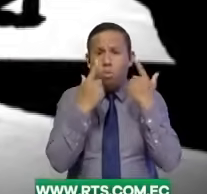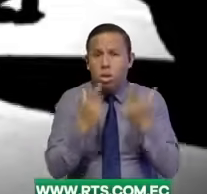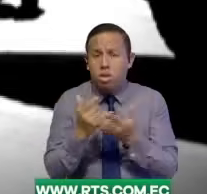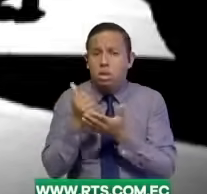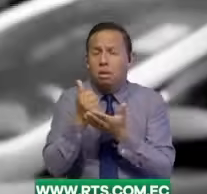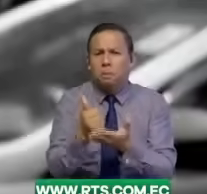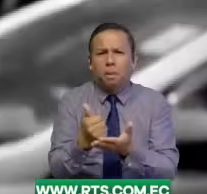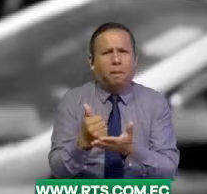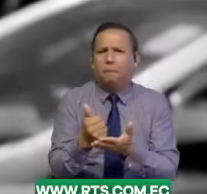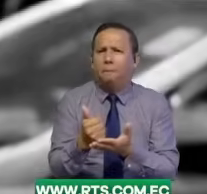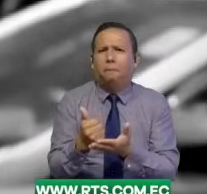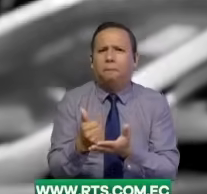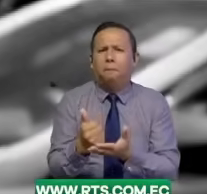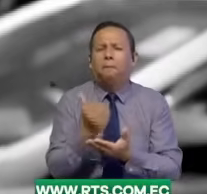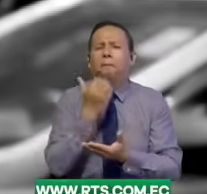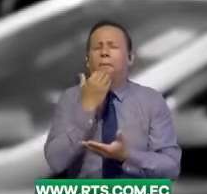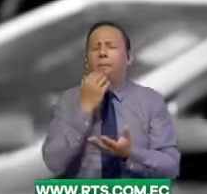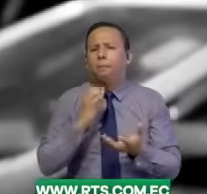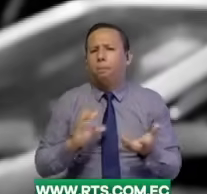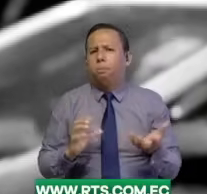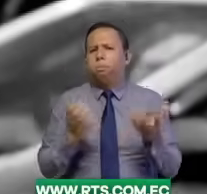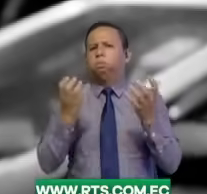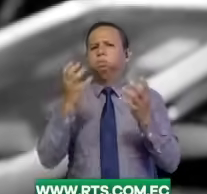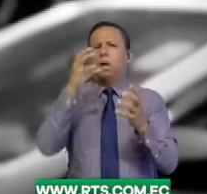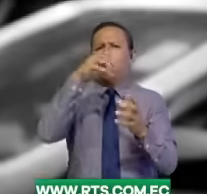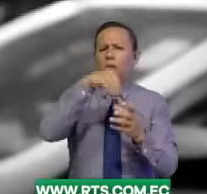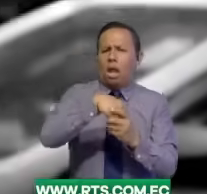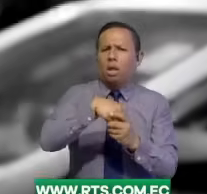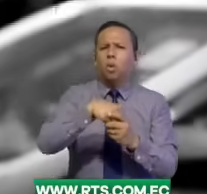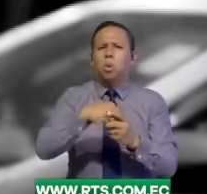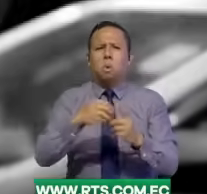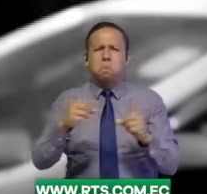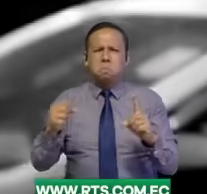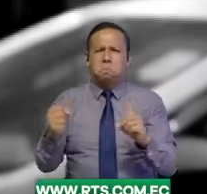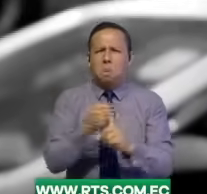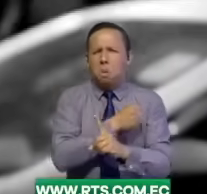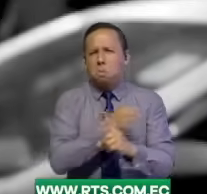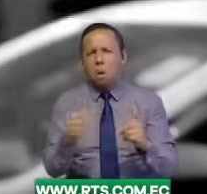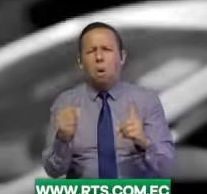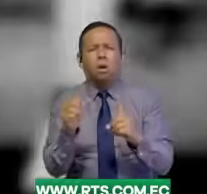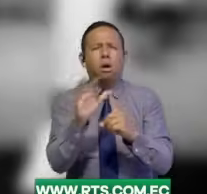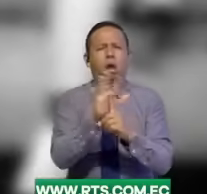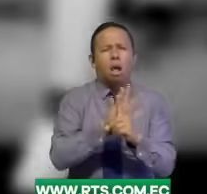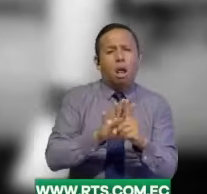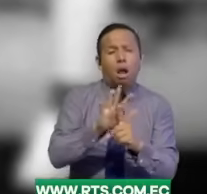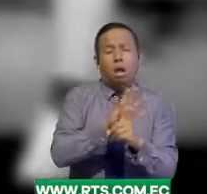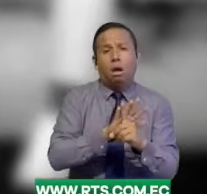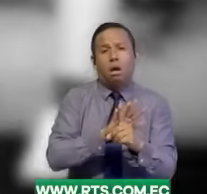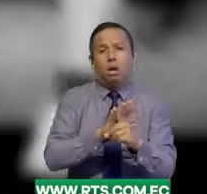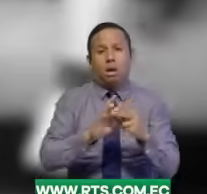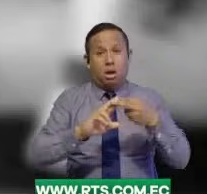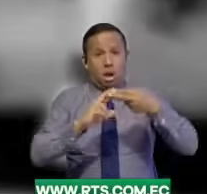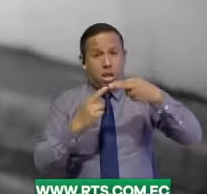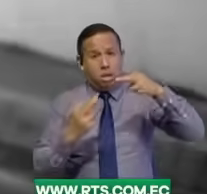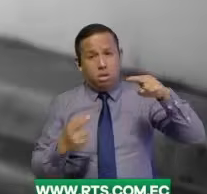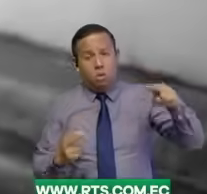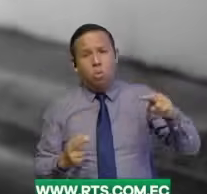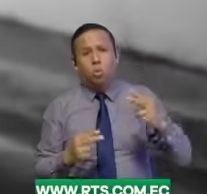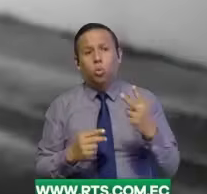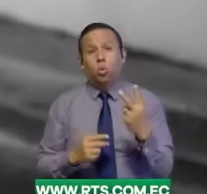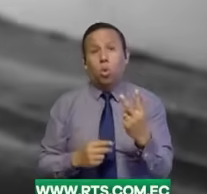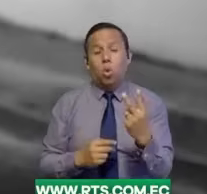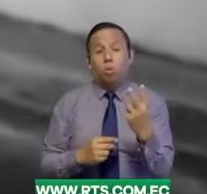contrario. Es el espacio en el que la violencia física, psicológica y sexual los acecha. En la región, 2 de cada 3 niños han